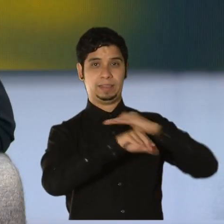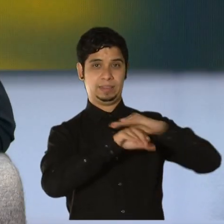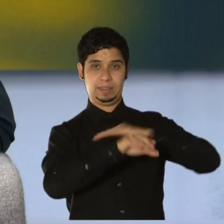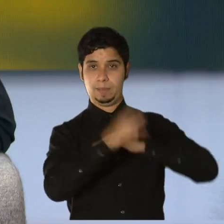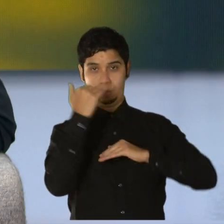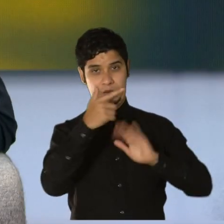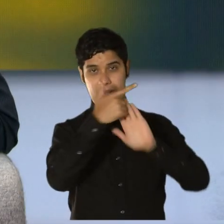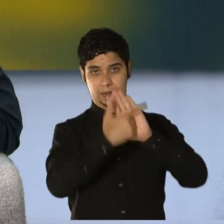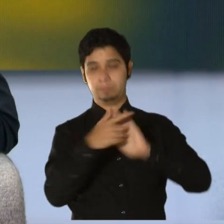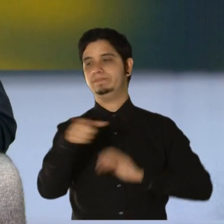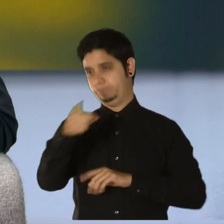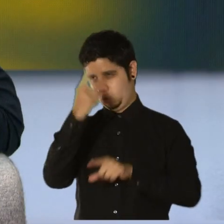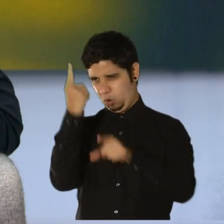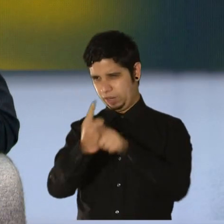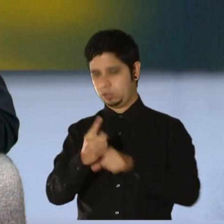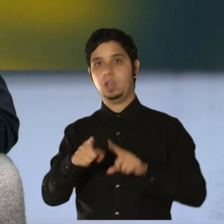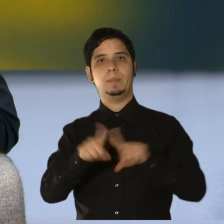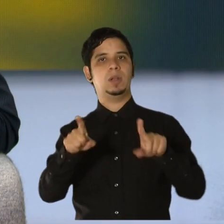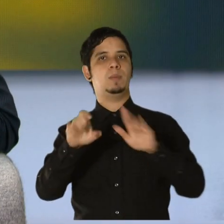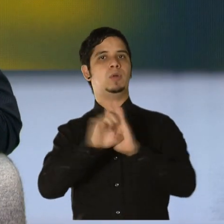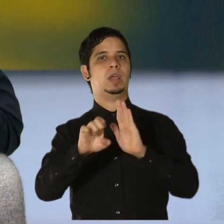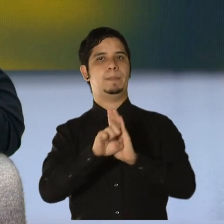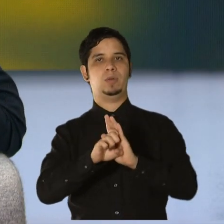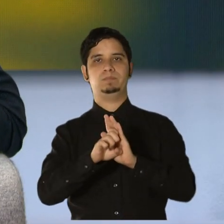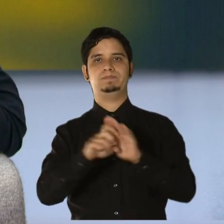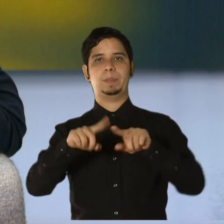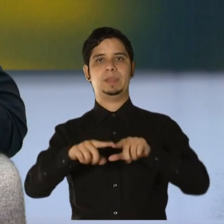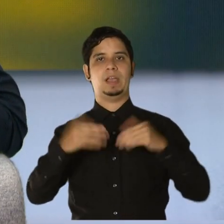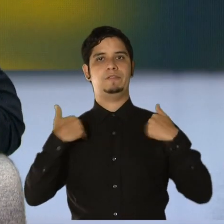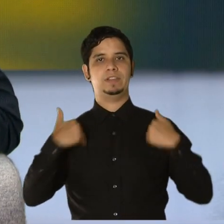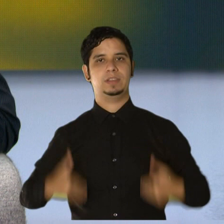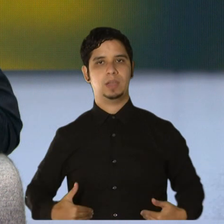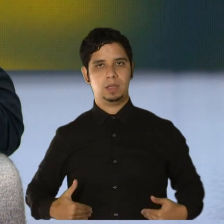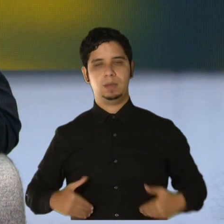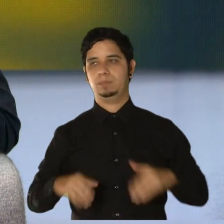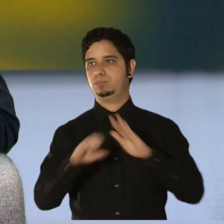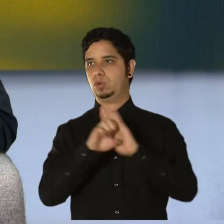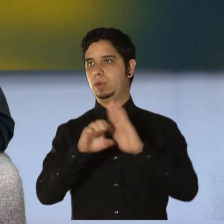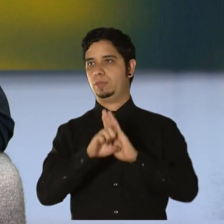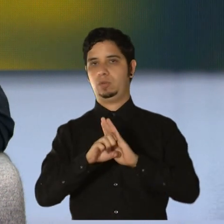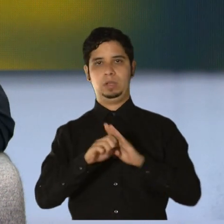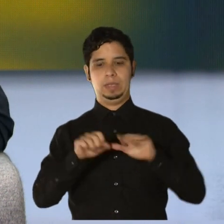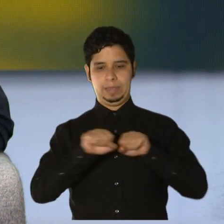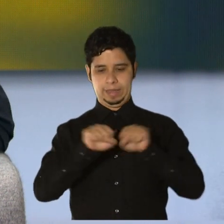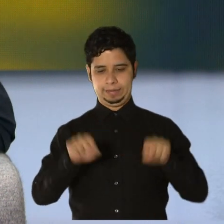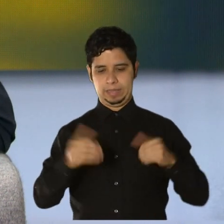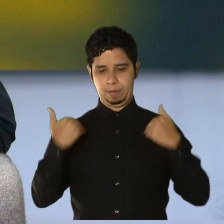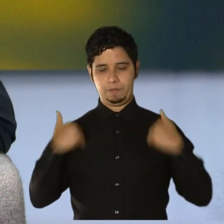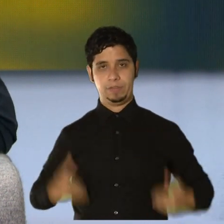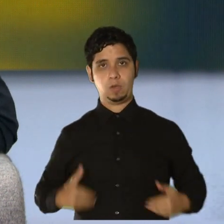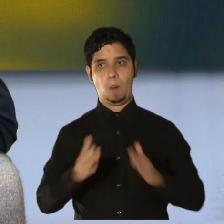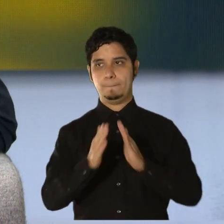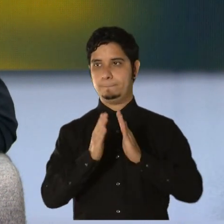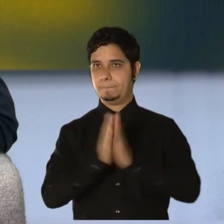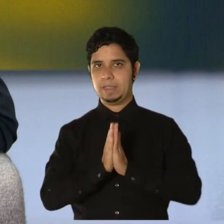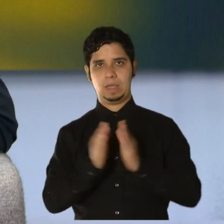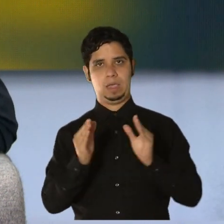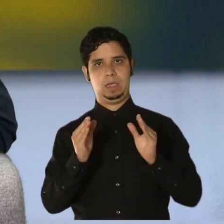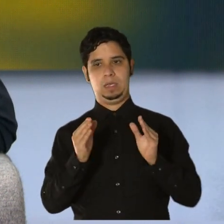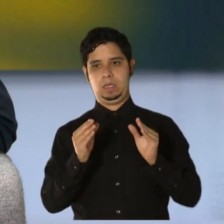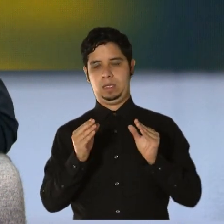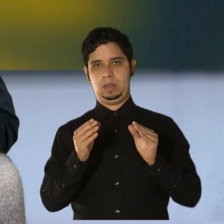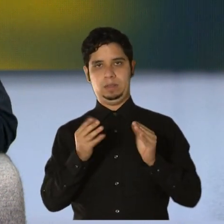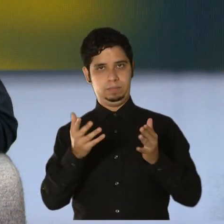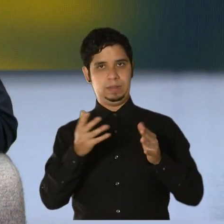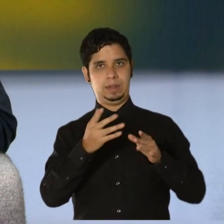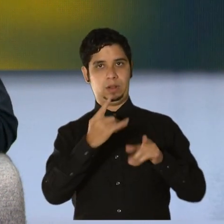más accesibles. Pero en cuestión de dependencia física, de que el sistema físico te pide la sustancia, el alcohol es más severo.